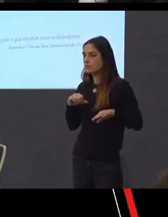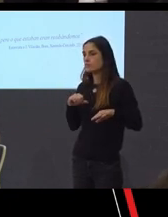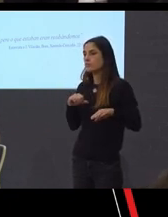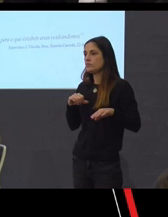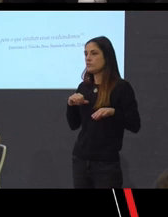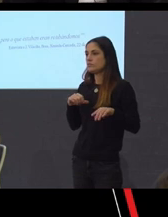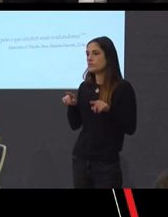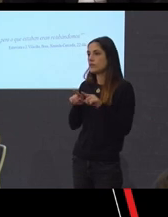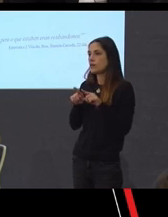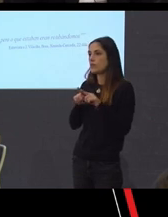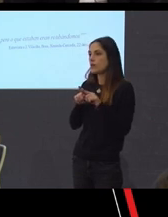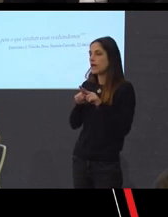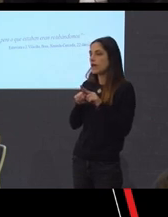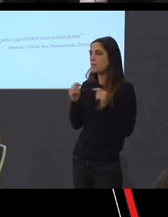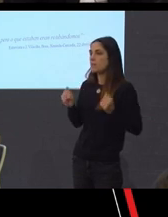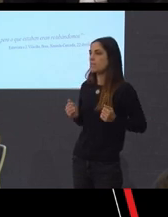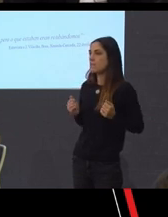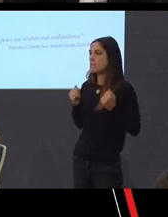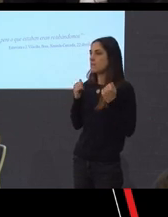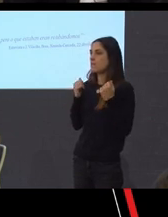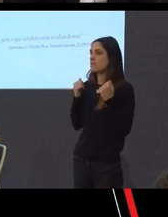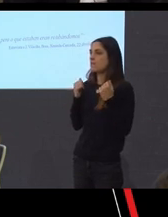como un beneficio